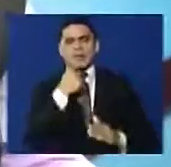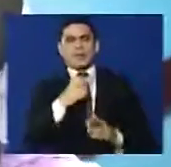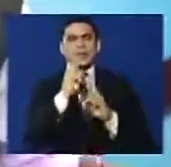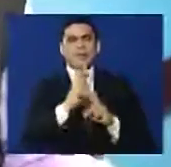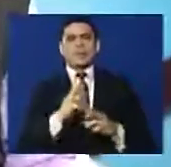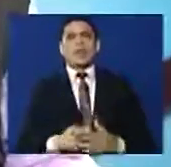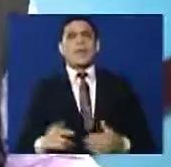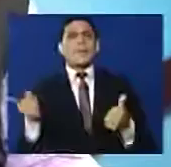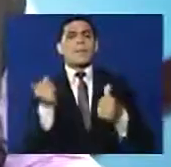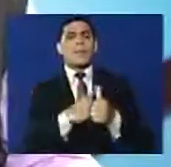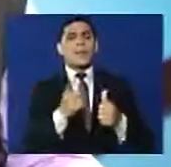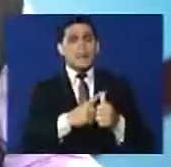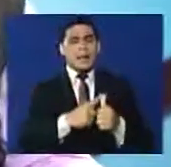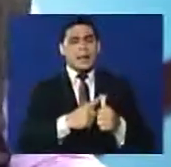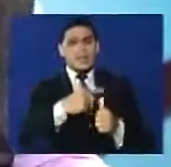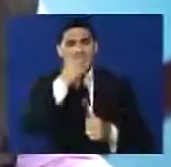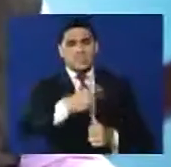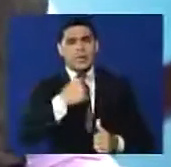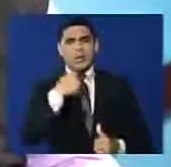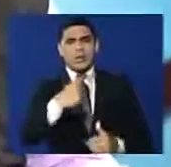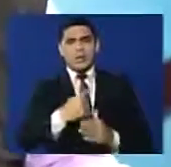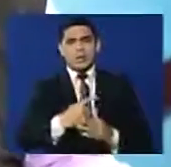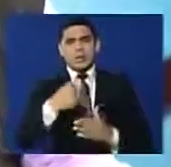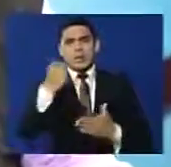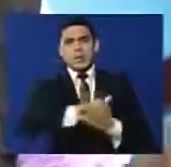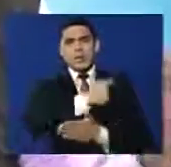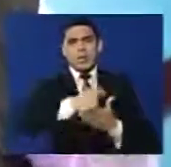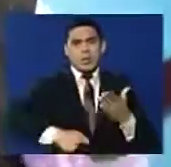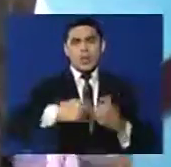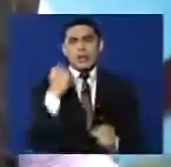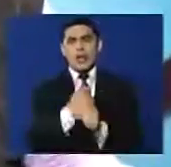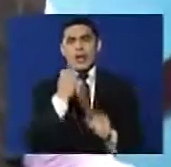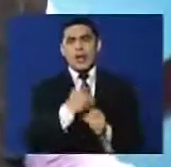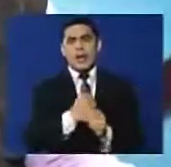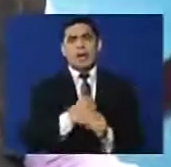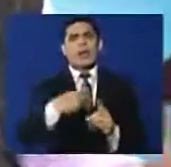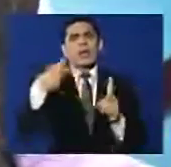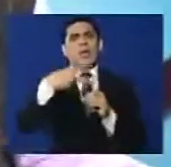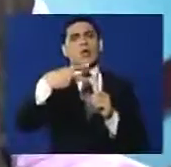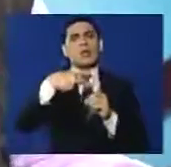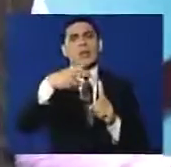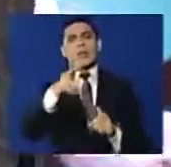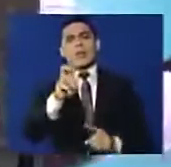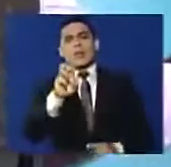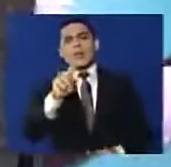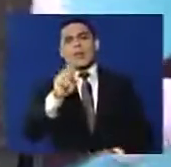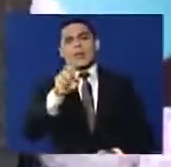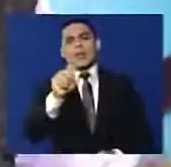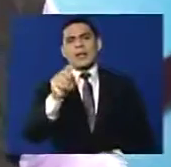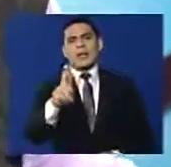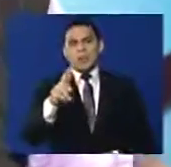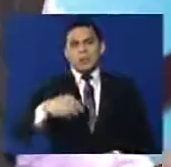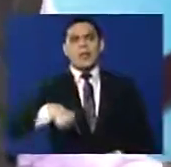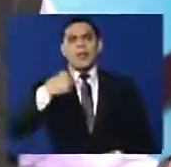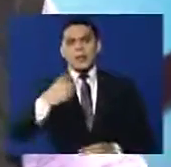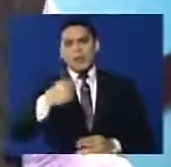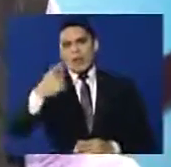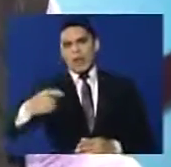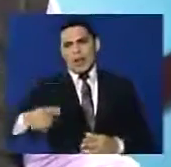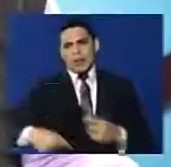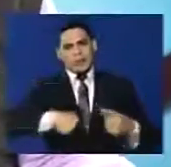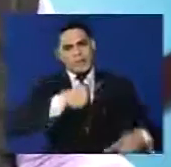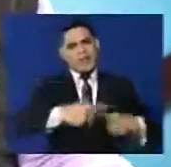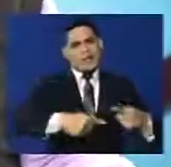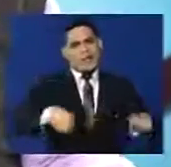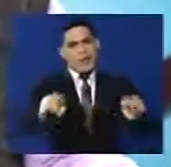El primer facineroso es quien le niega a trabajar en el motel de Benetur. Ese es el primer facineroso. Y de ahí vienen después los demás, los seguidores, pues